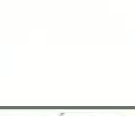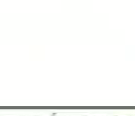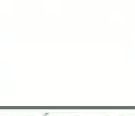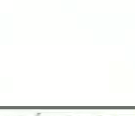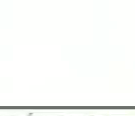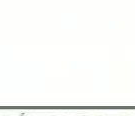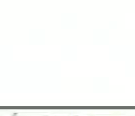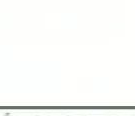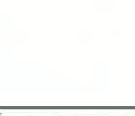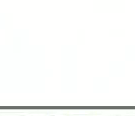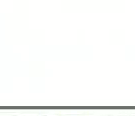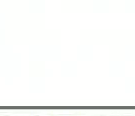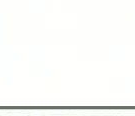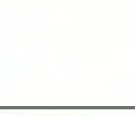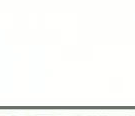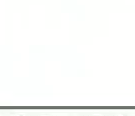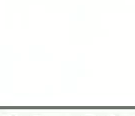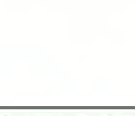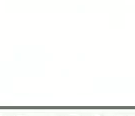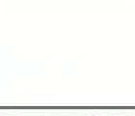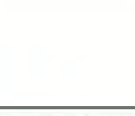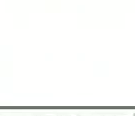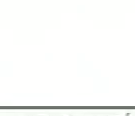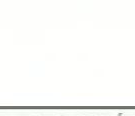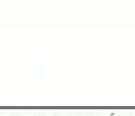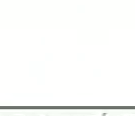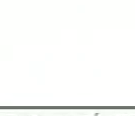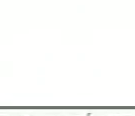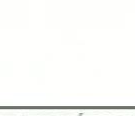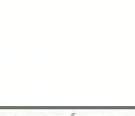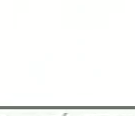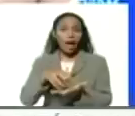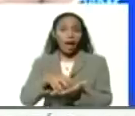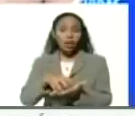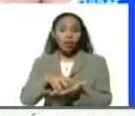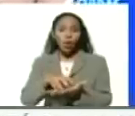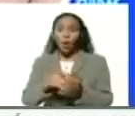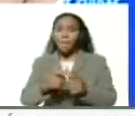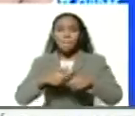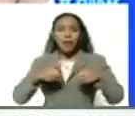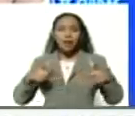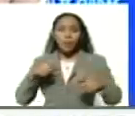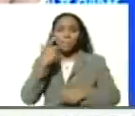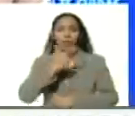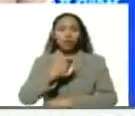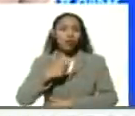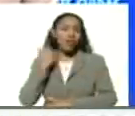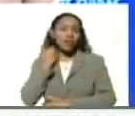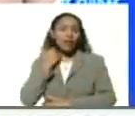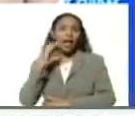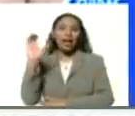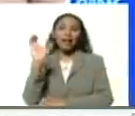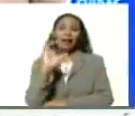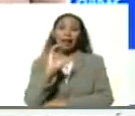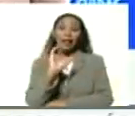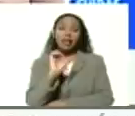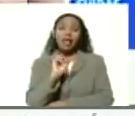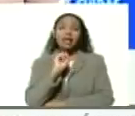más relevantes. La segunda entidad con mayor número de casos es Caracas,